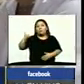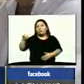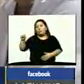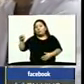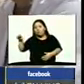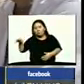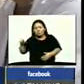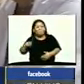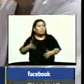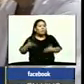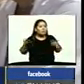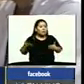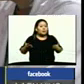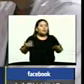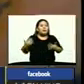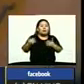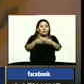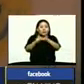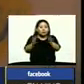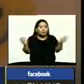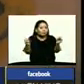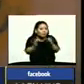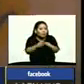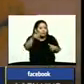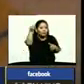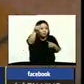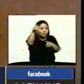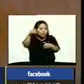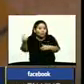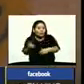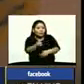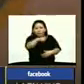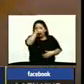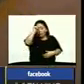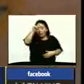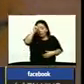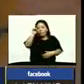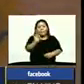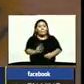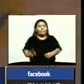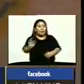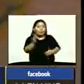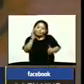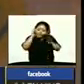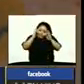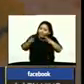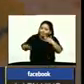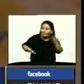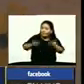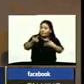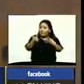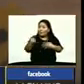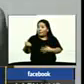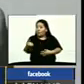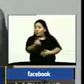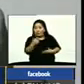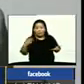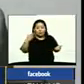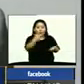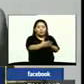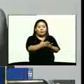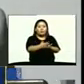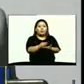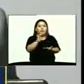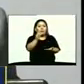Social realizarán campañas de capacitación a empleados para ofrecer una mejor atención a los derechos habientes. Nació como